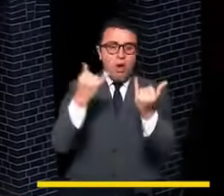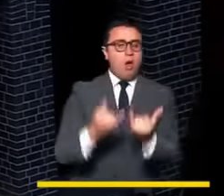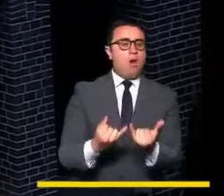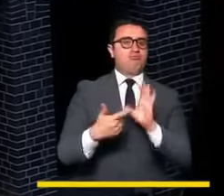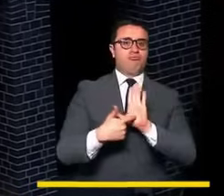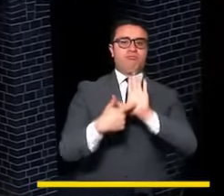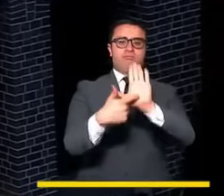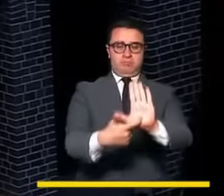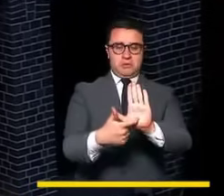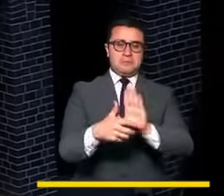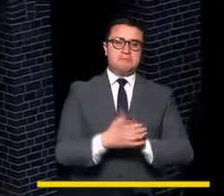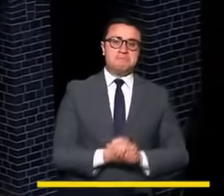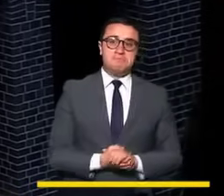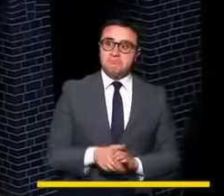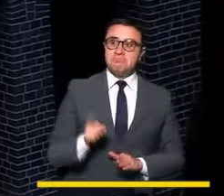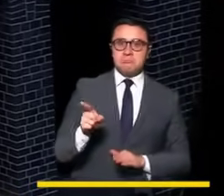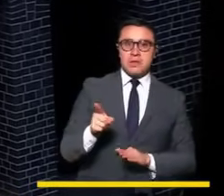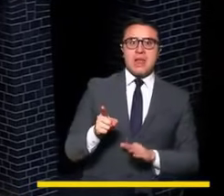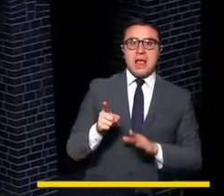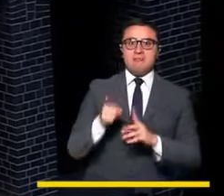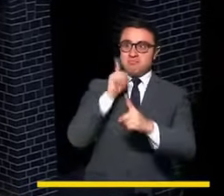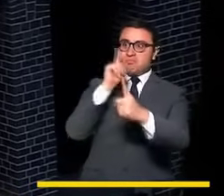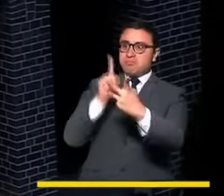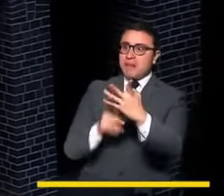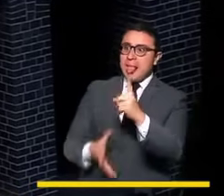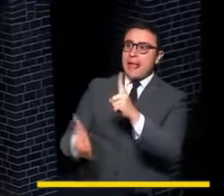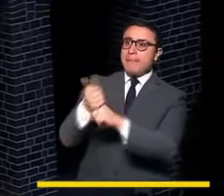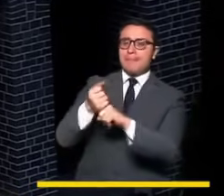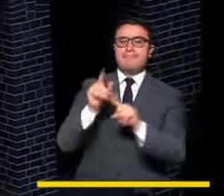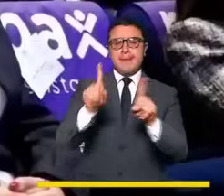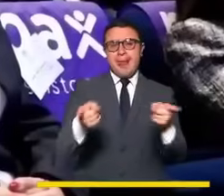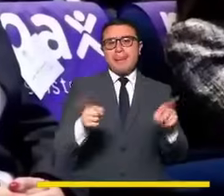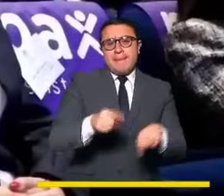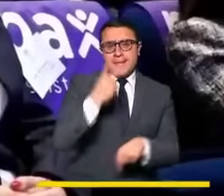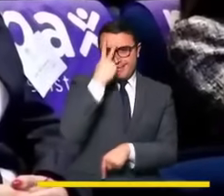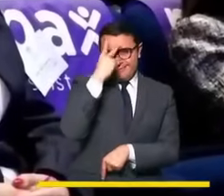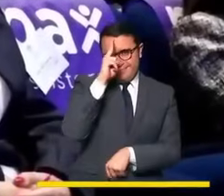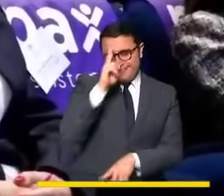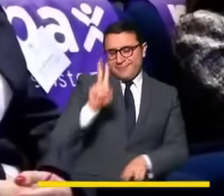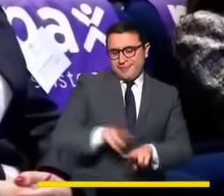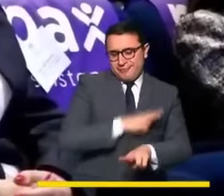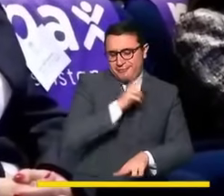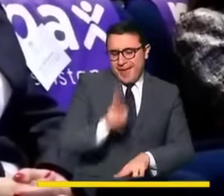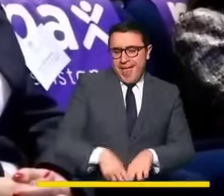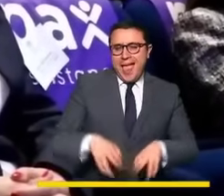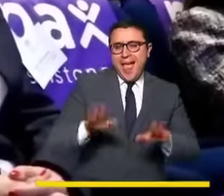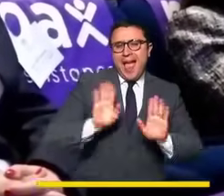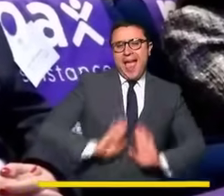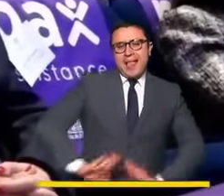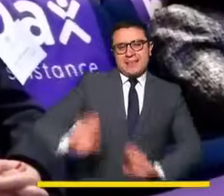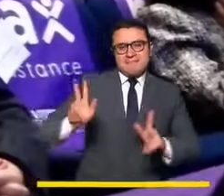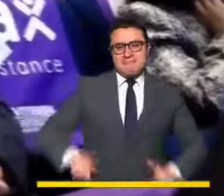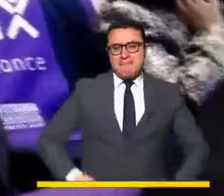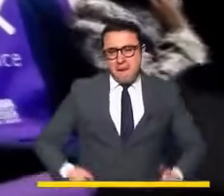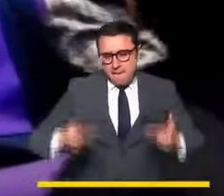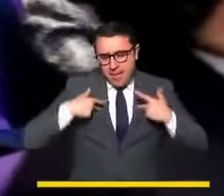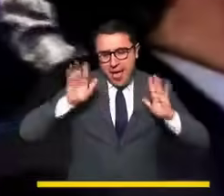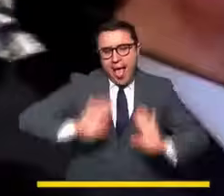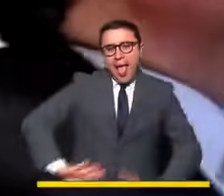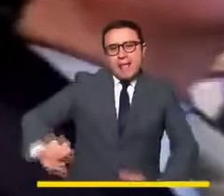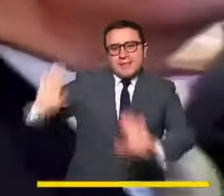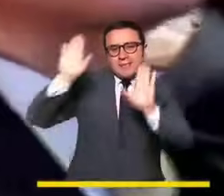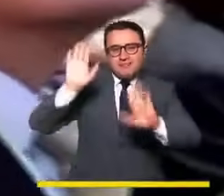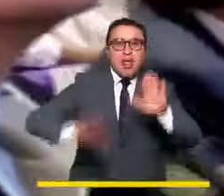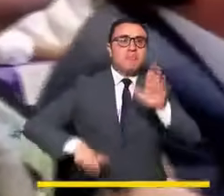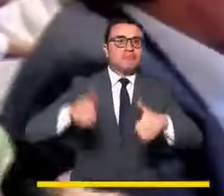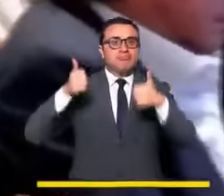prueba de aciertos y desaciertos. Como toda la vida, hay cosas que salen bien y otras no tanto.